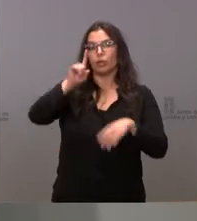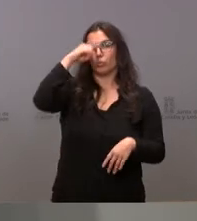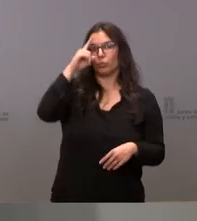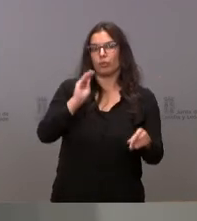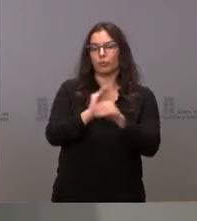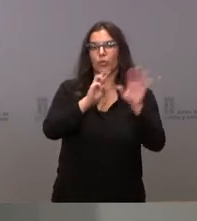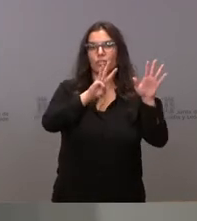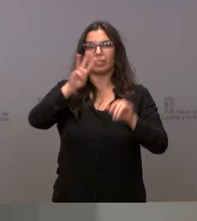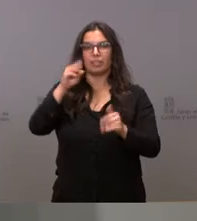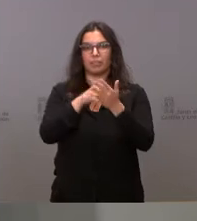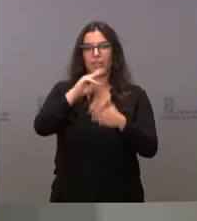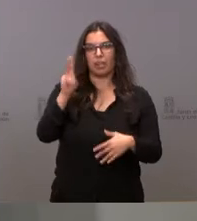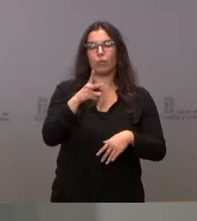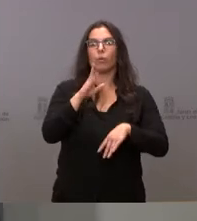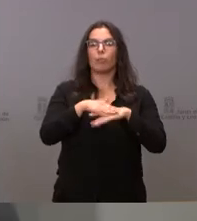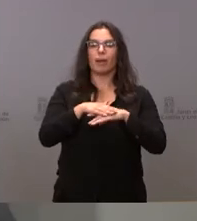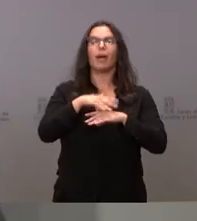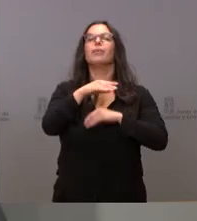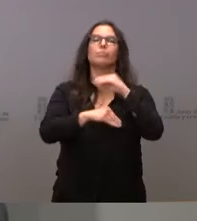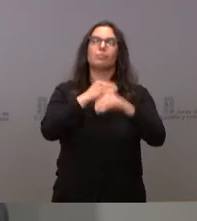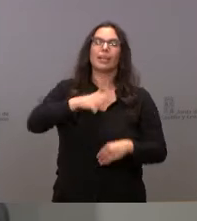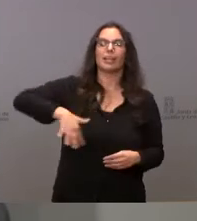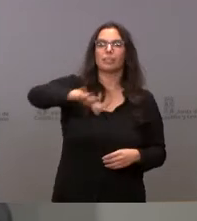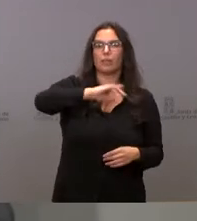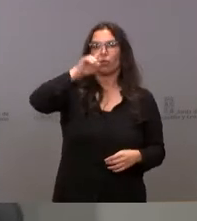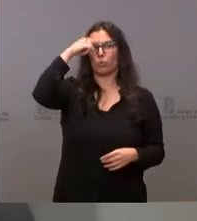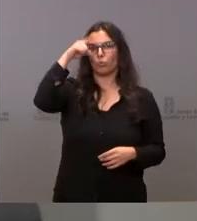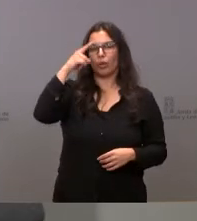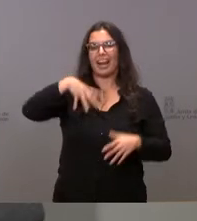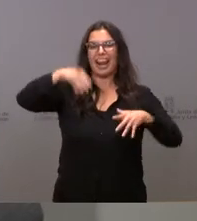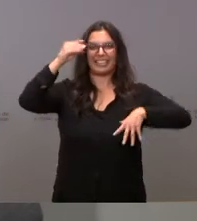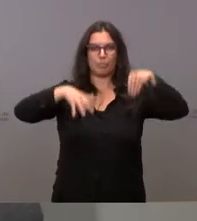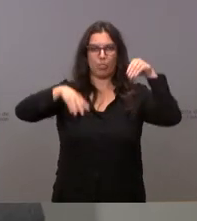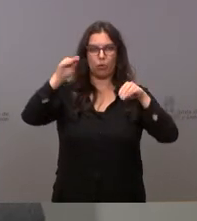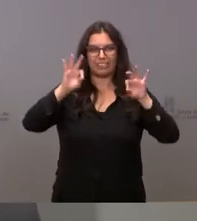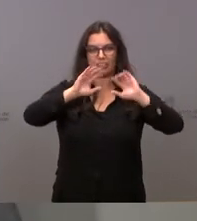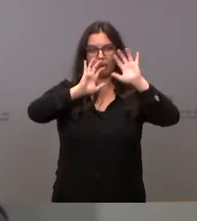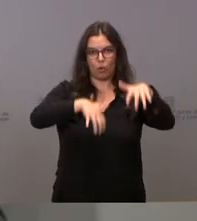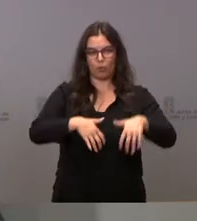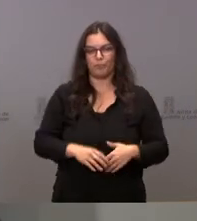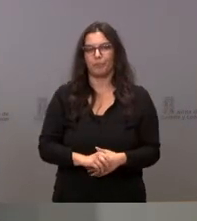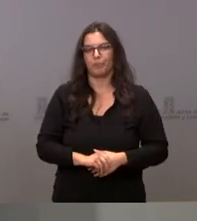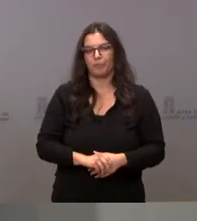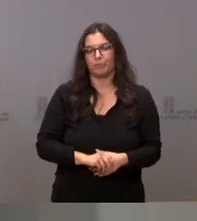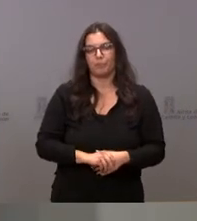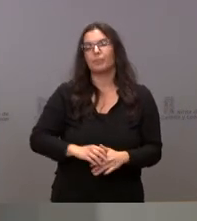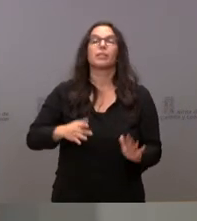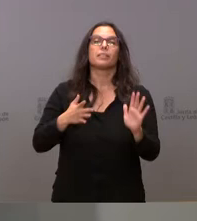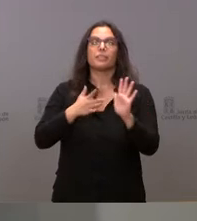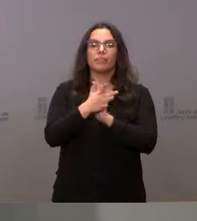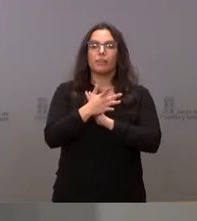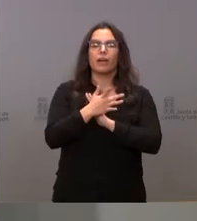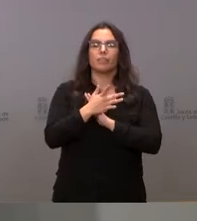euros para actuaciones en el espacio cultural Las Médulas en León. Se trata del desarrollo de